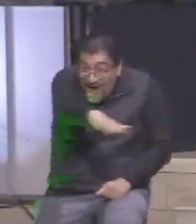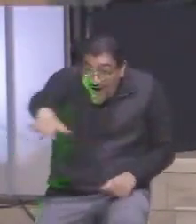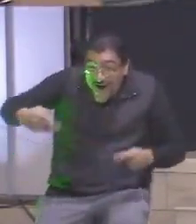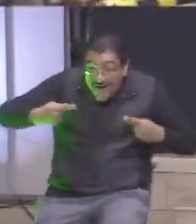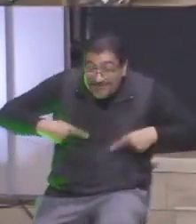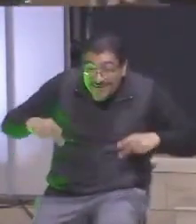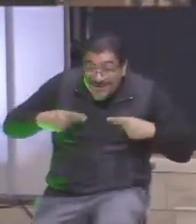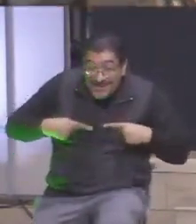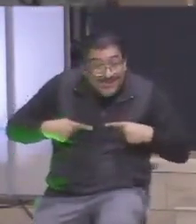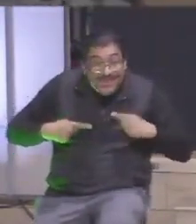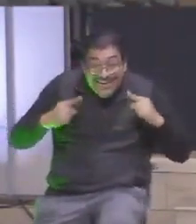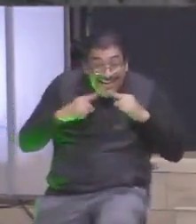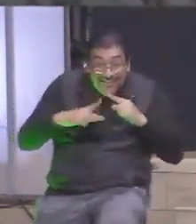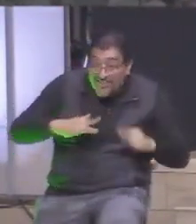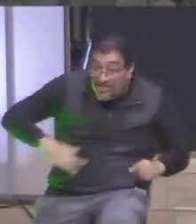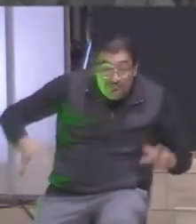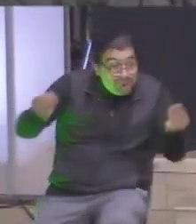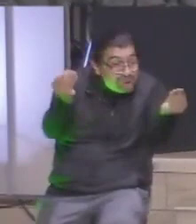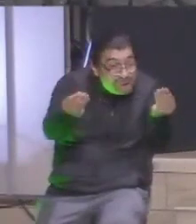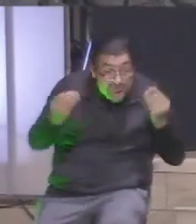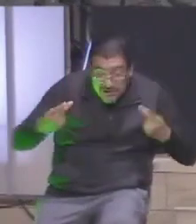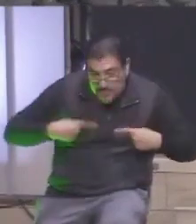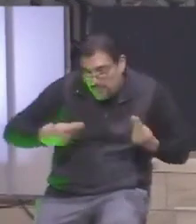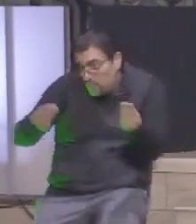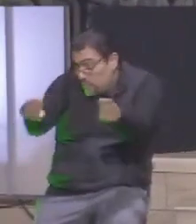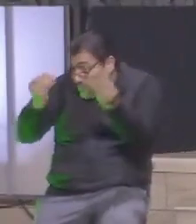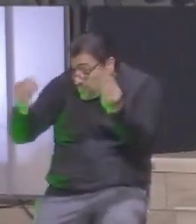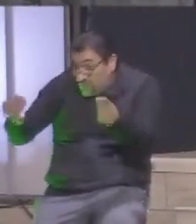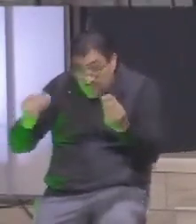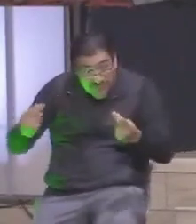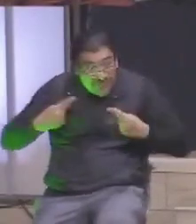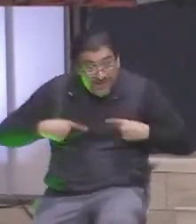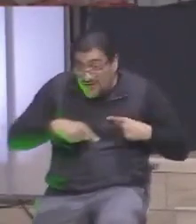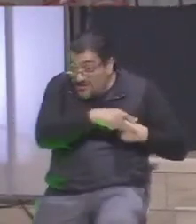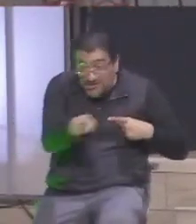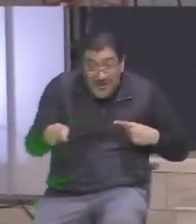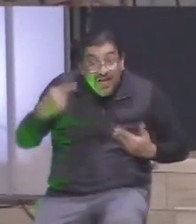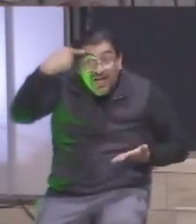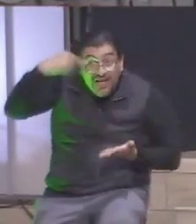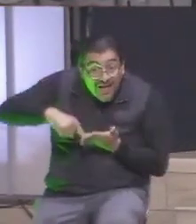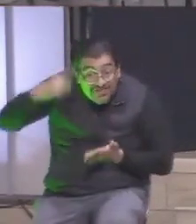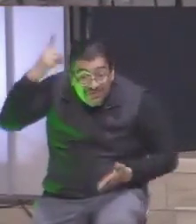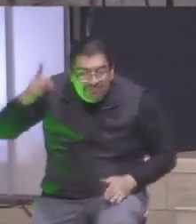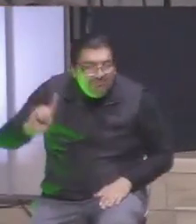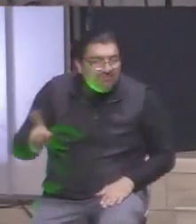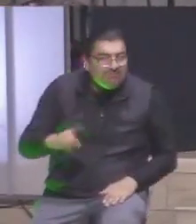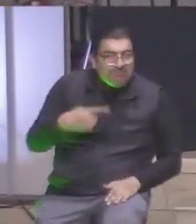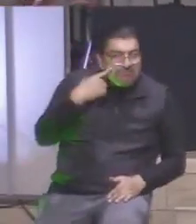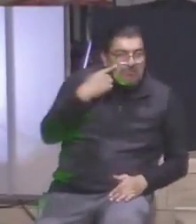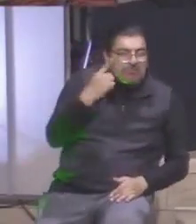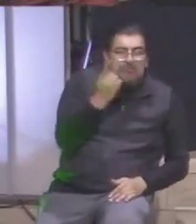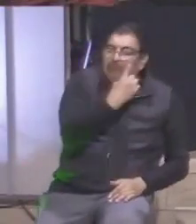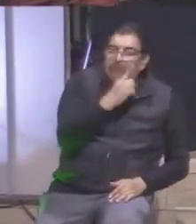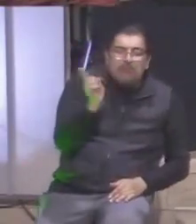hoy la iglesia parte de la iglesia no todos parte de la iglesia no le cree a